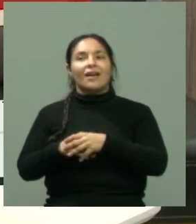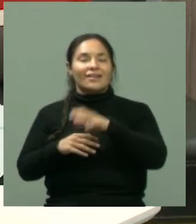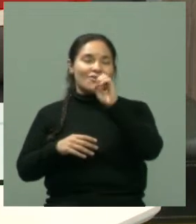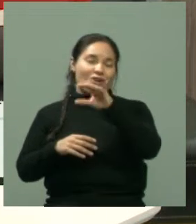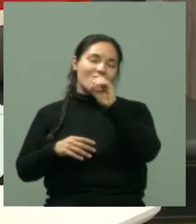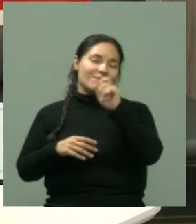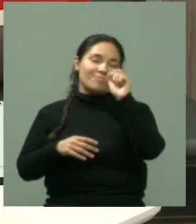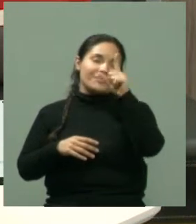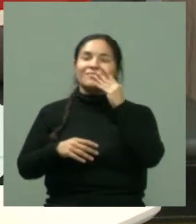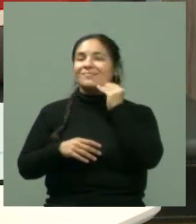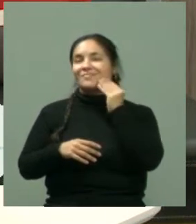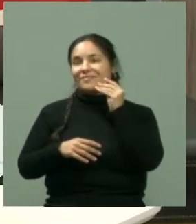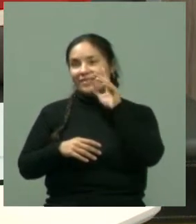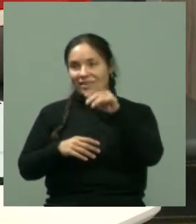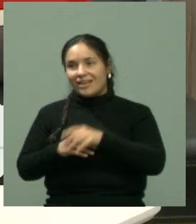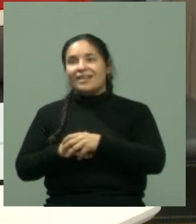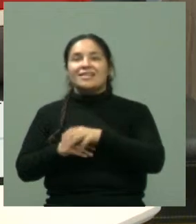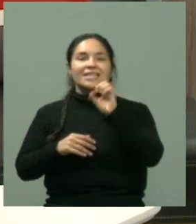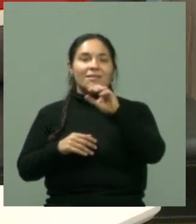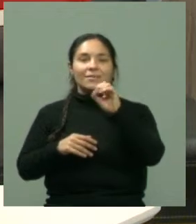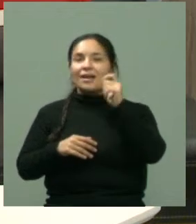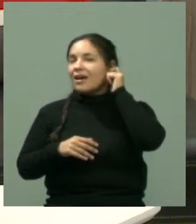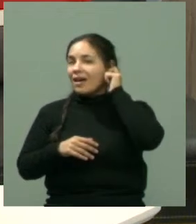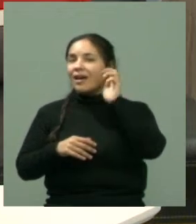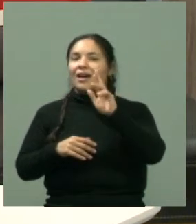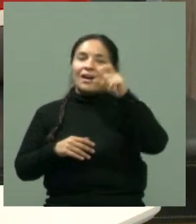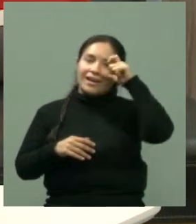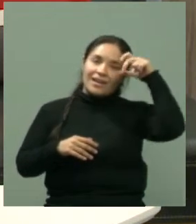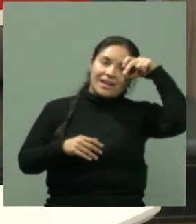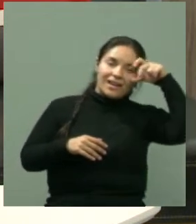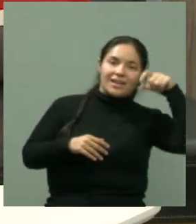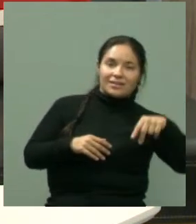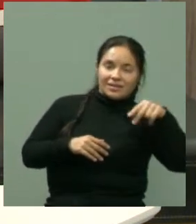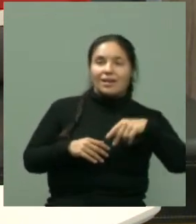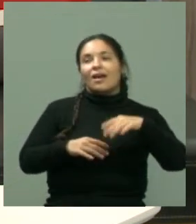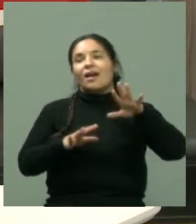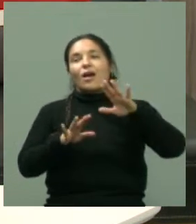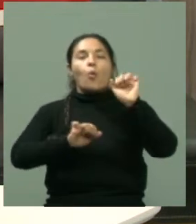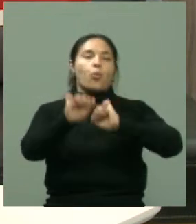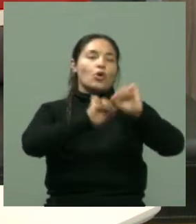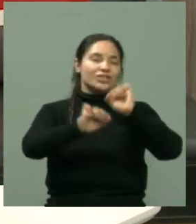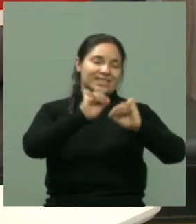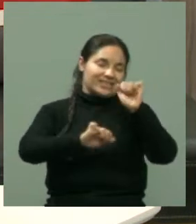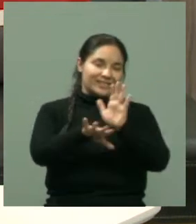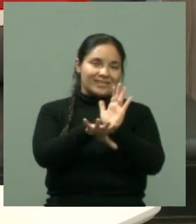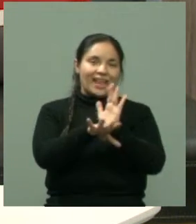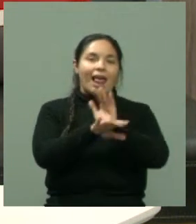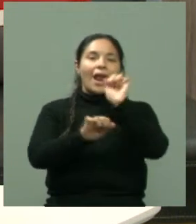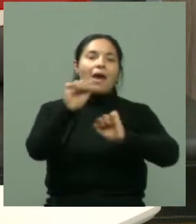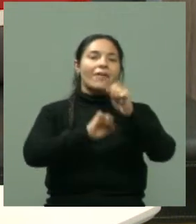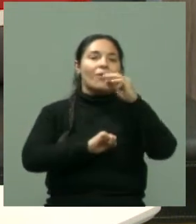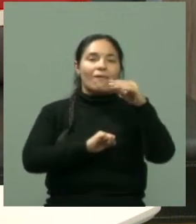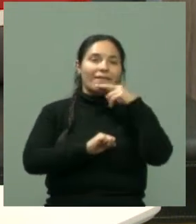anglosajón, que es greenwashing, que es lavado verde. Sí. Y la idea que eso se plantea es, a mí me parece un